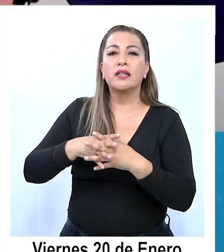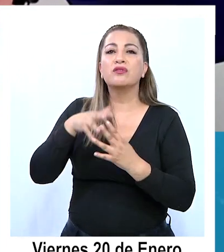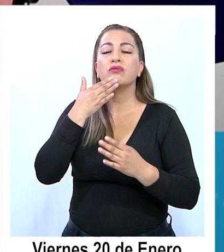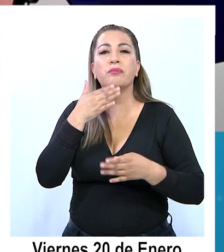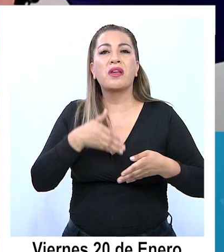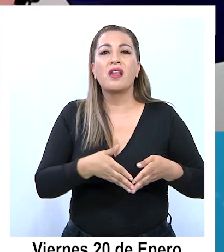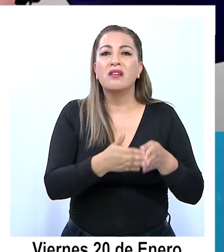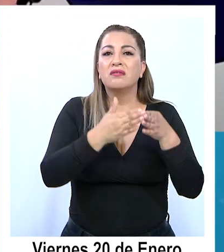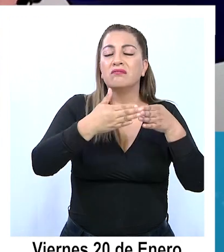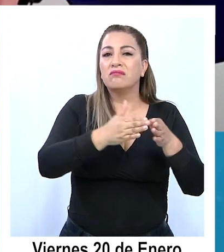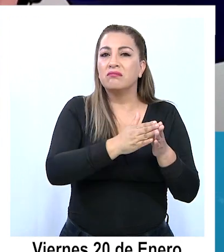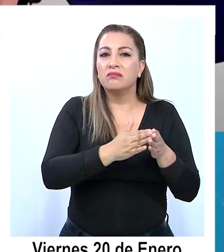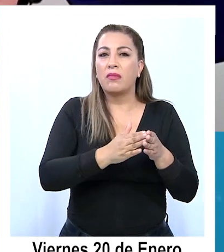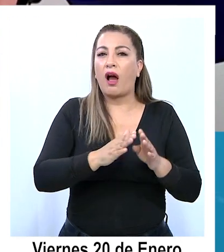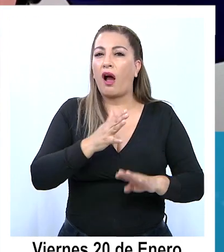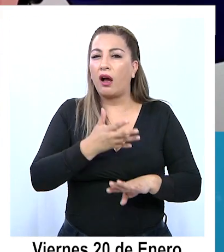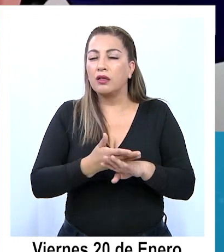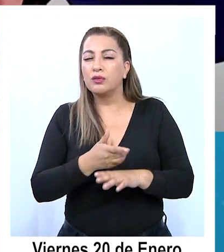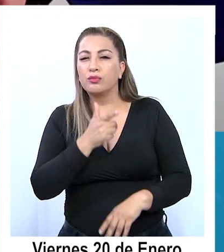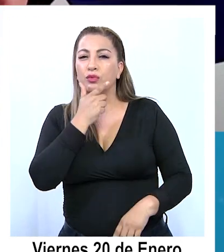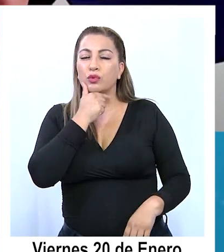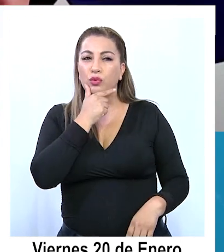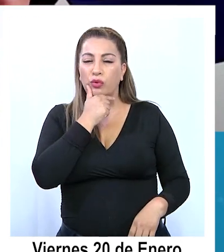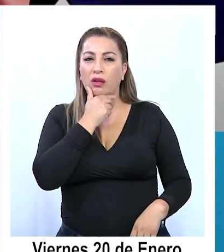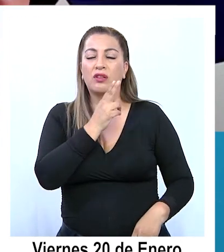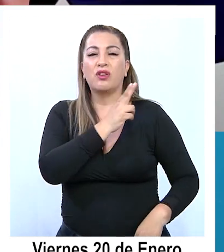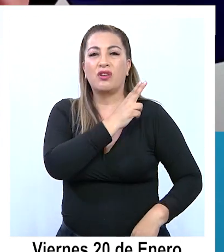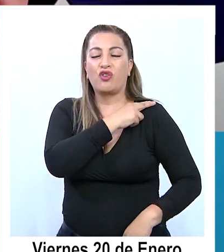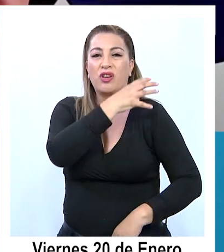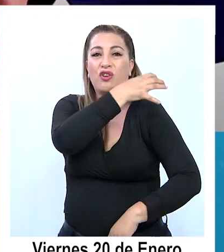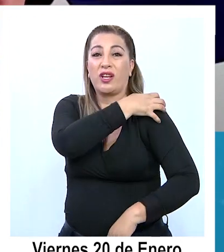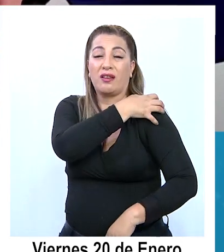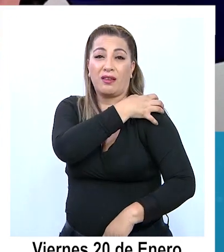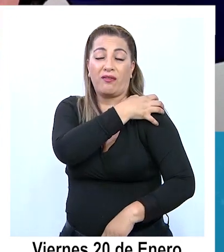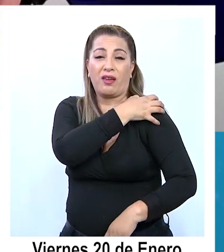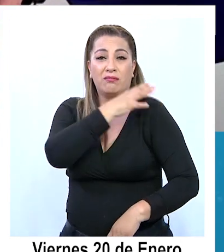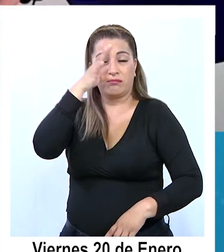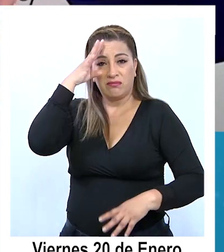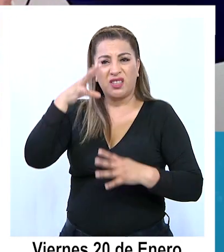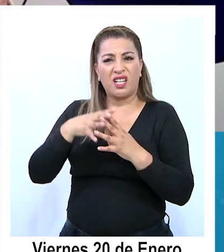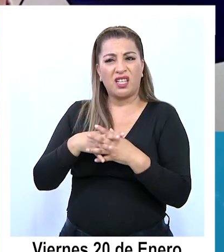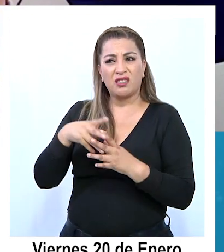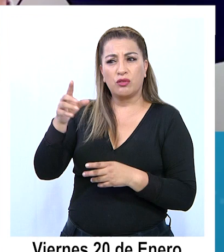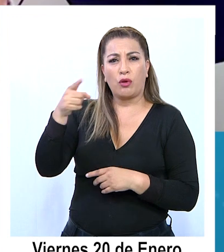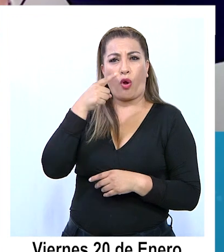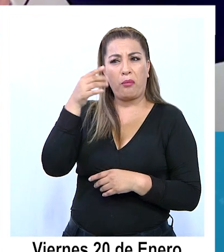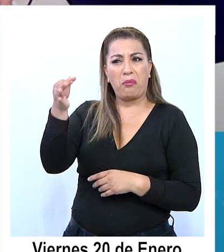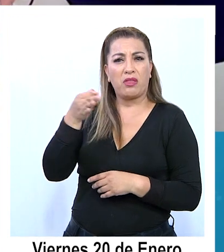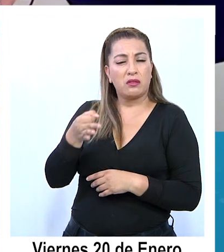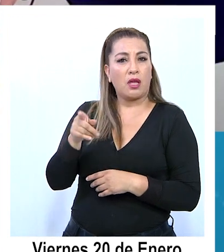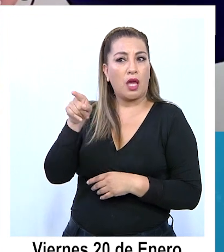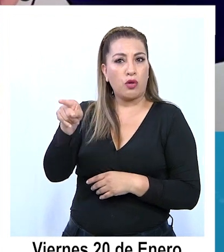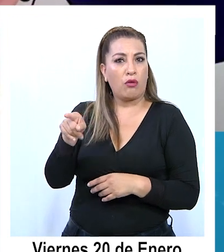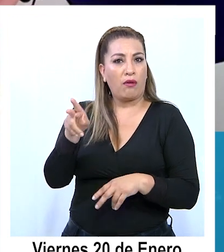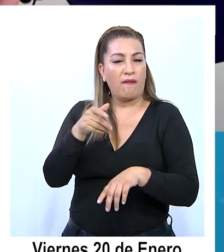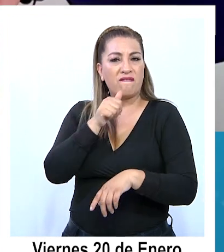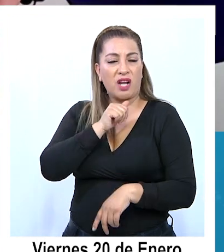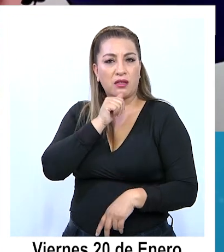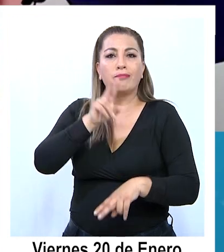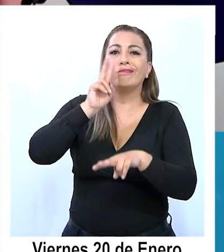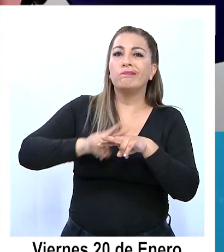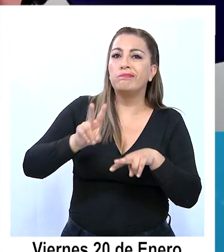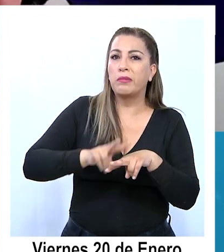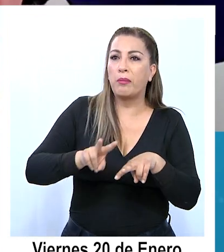Armadas, que ha sido cuestionado, digamos, por el comandante en jefe del ejército precisamente porque dice que ellos no están preparados,